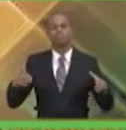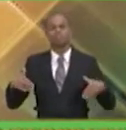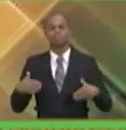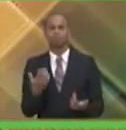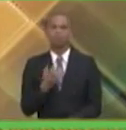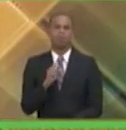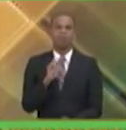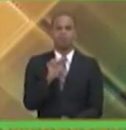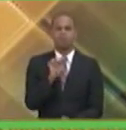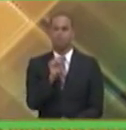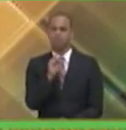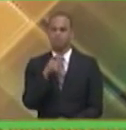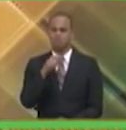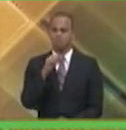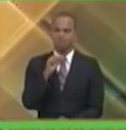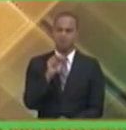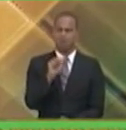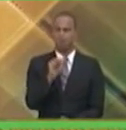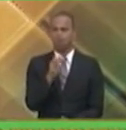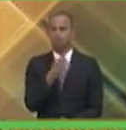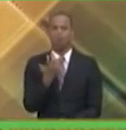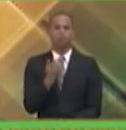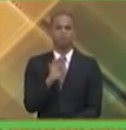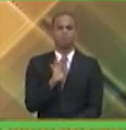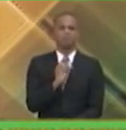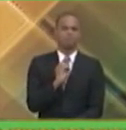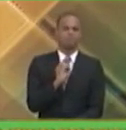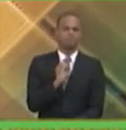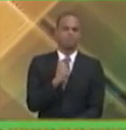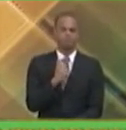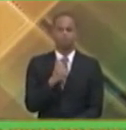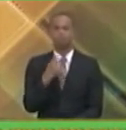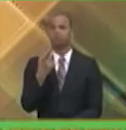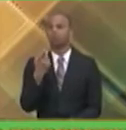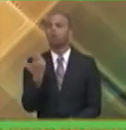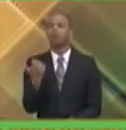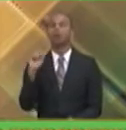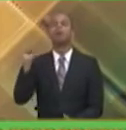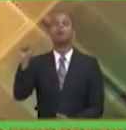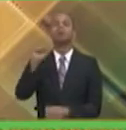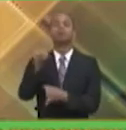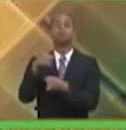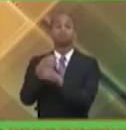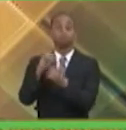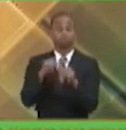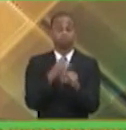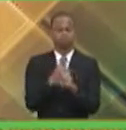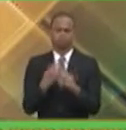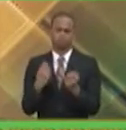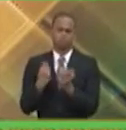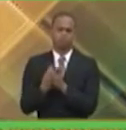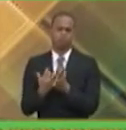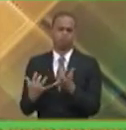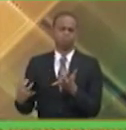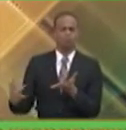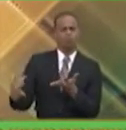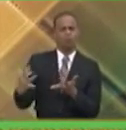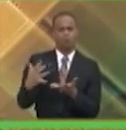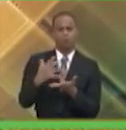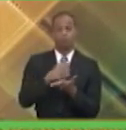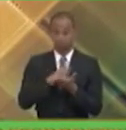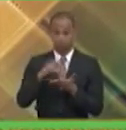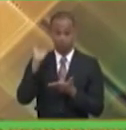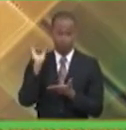ESPN o de Fox y de todas esas instituciones que sacan miles de millones de dólares de